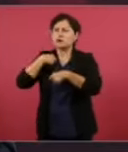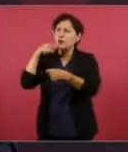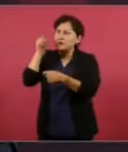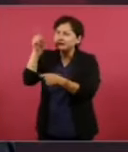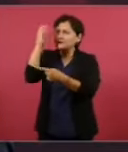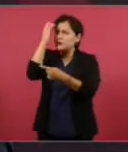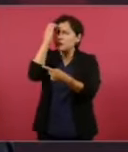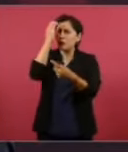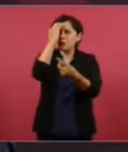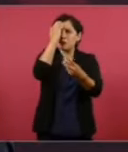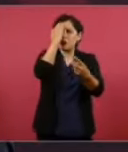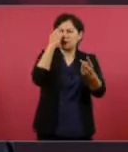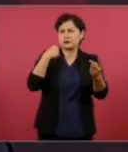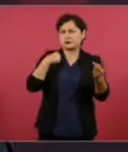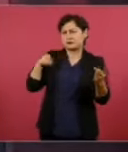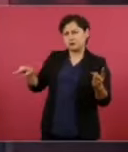Claudia.